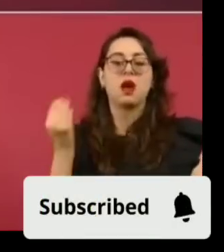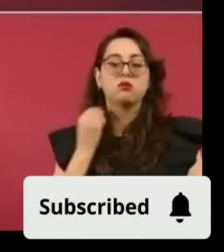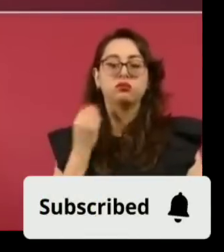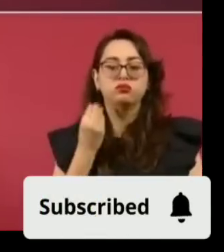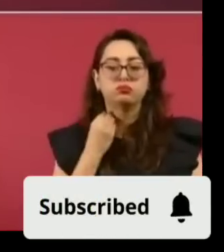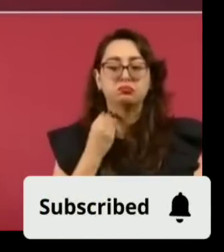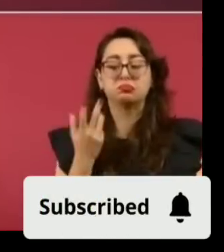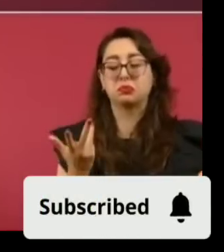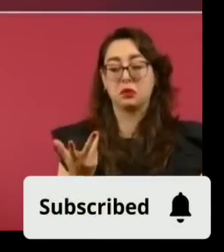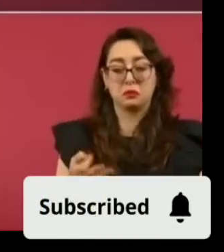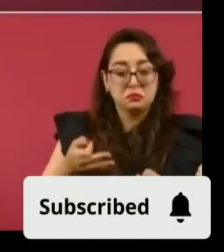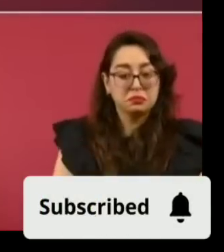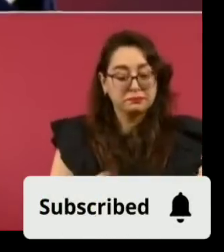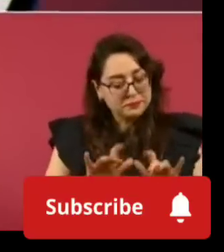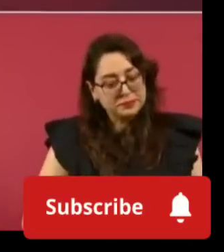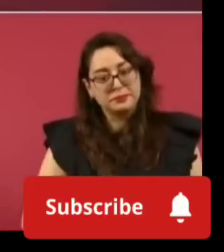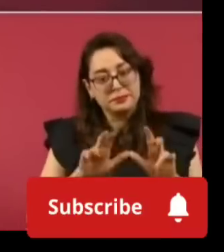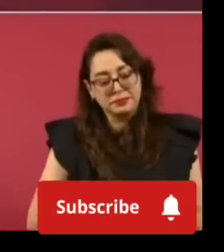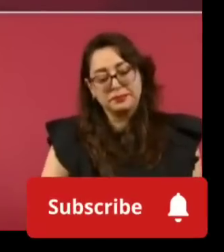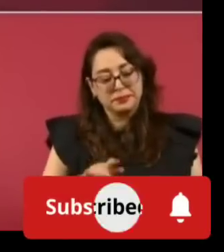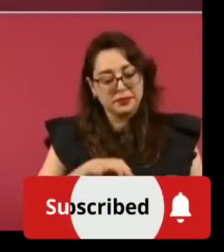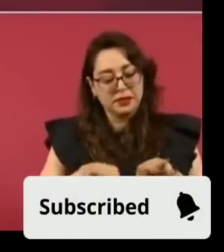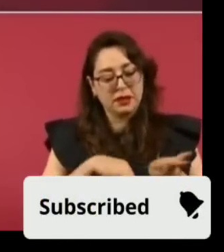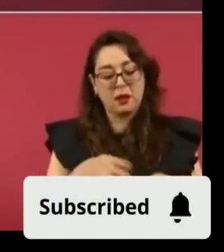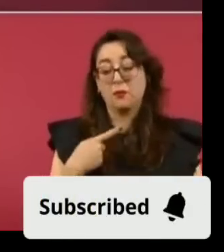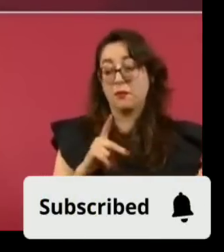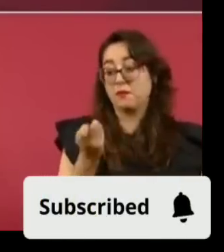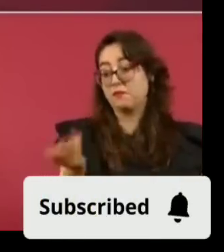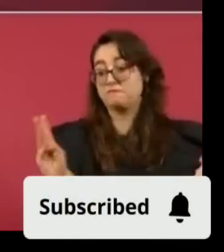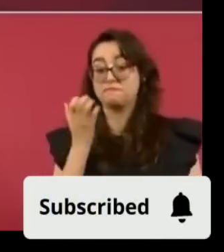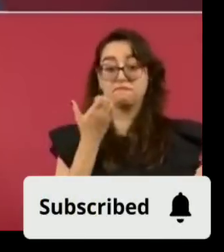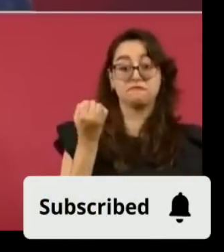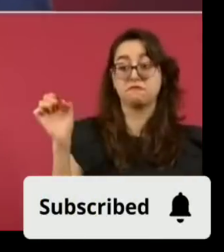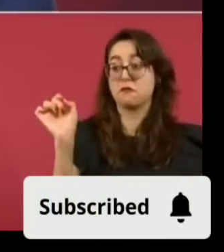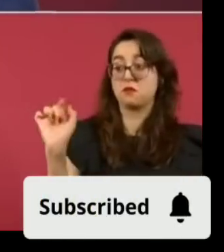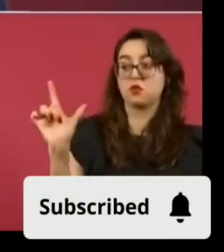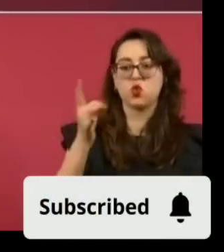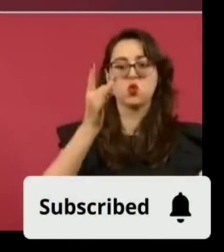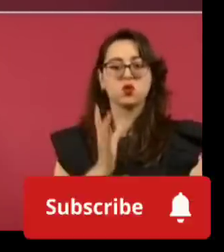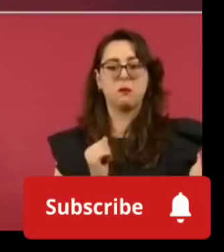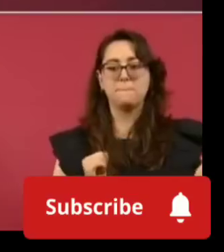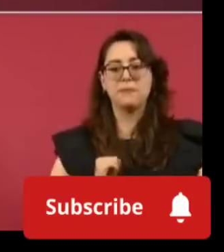legal, pero lo